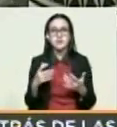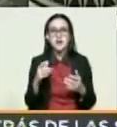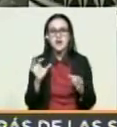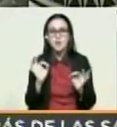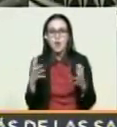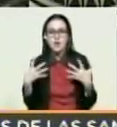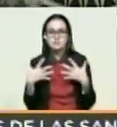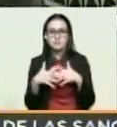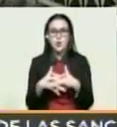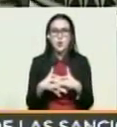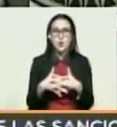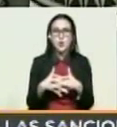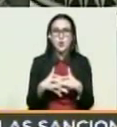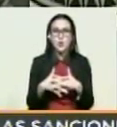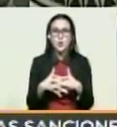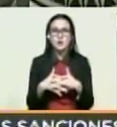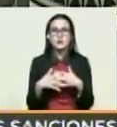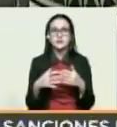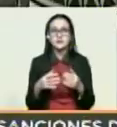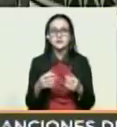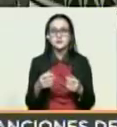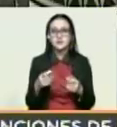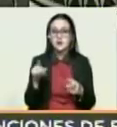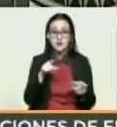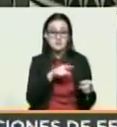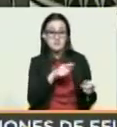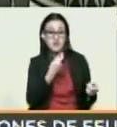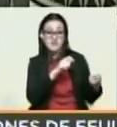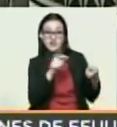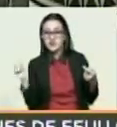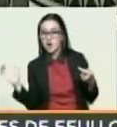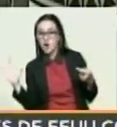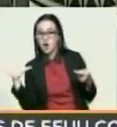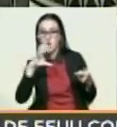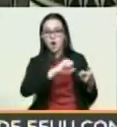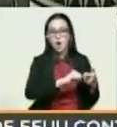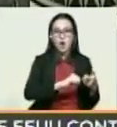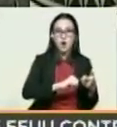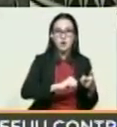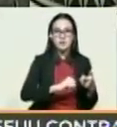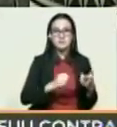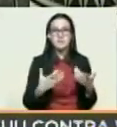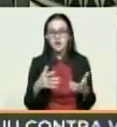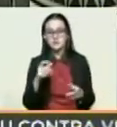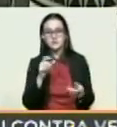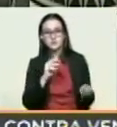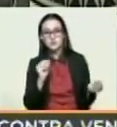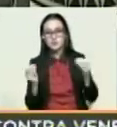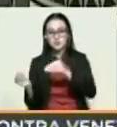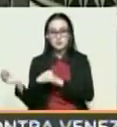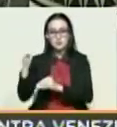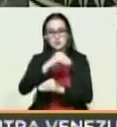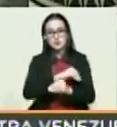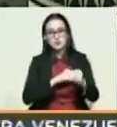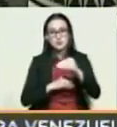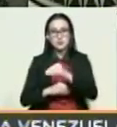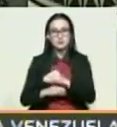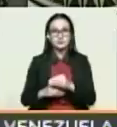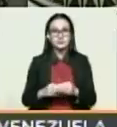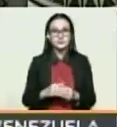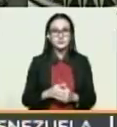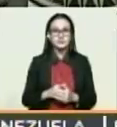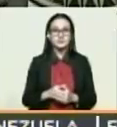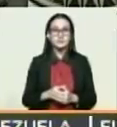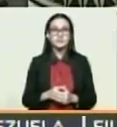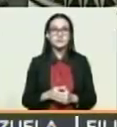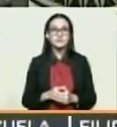de la posición de demanda y de oferta o en otra y lo que se hace es que se transfieren los fondos en divisas del oferente hacia el